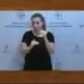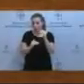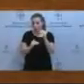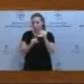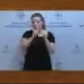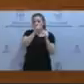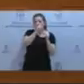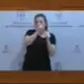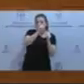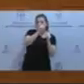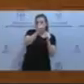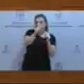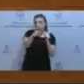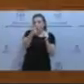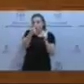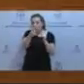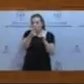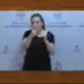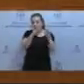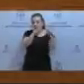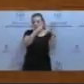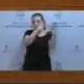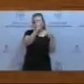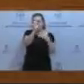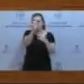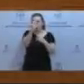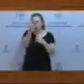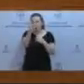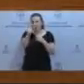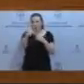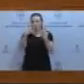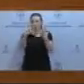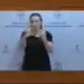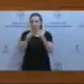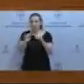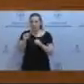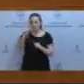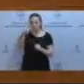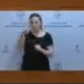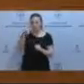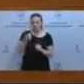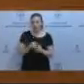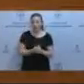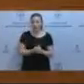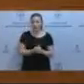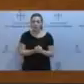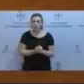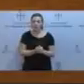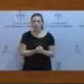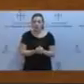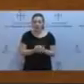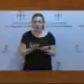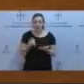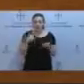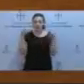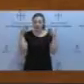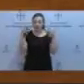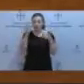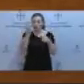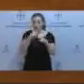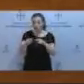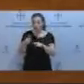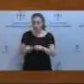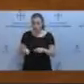1,1 del último y a 94,9 del primero, lo cual no dice mucho de nuestra gestión turística de los parques. Pero mire, voy a centrar en dos cosas que he